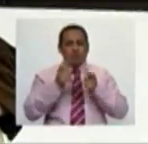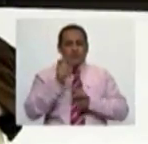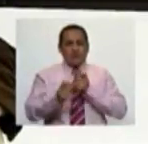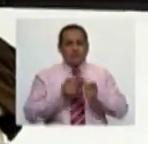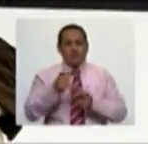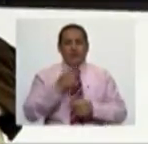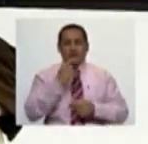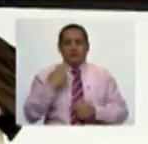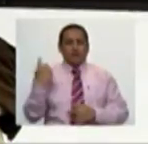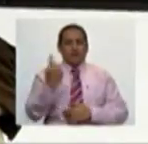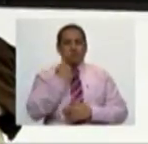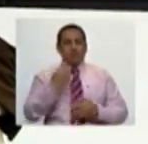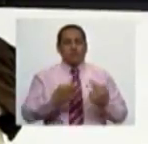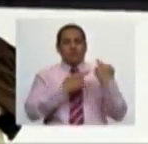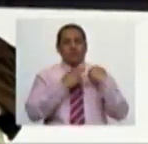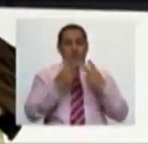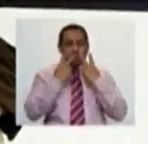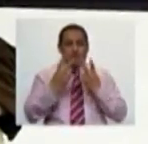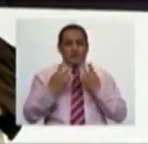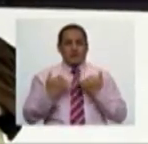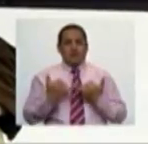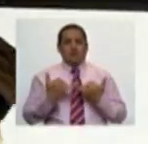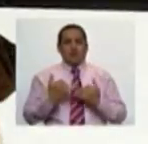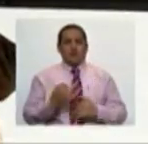la seguridad pues es tarea de todos, y parte